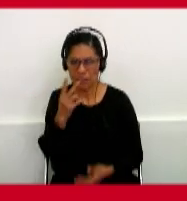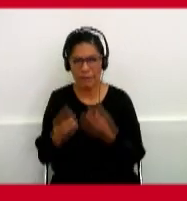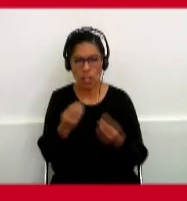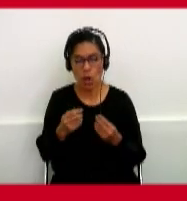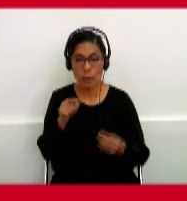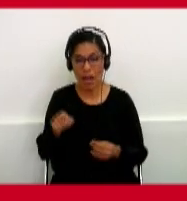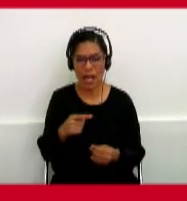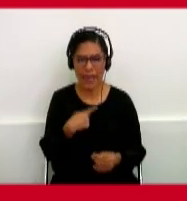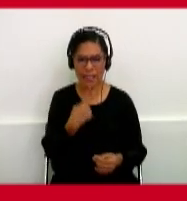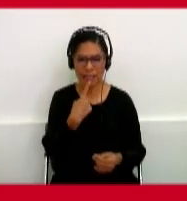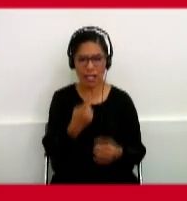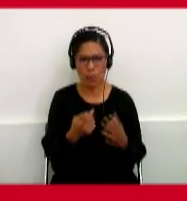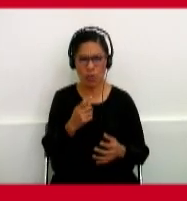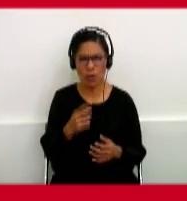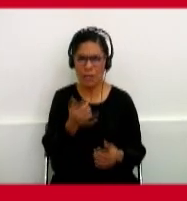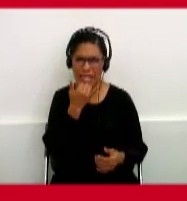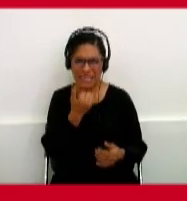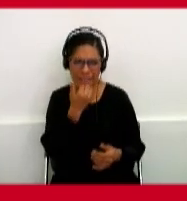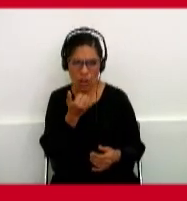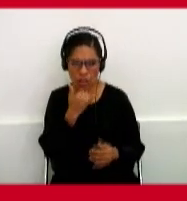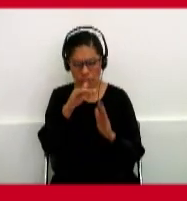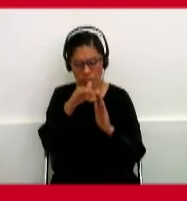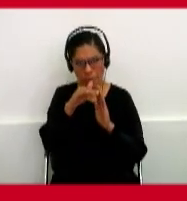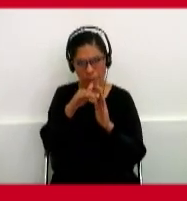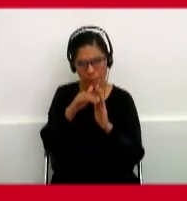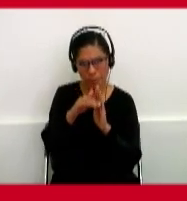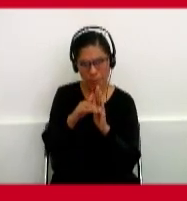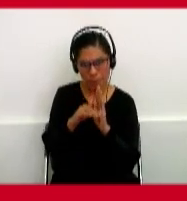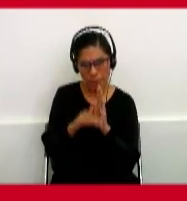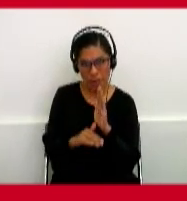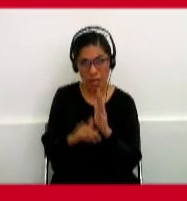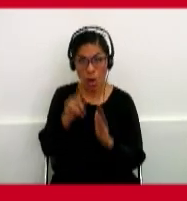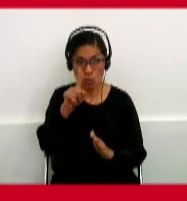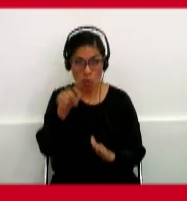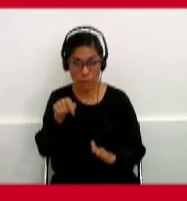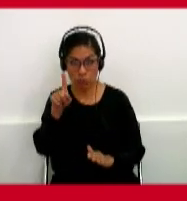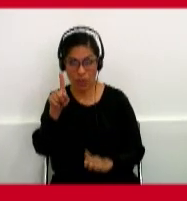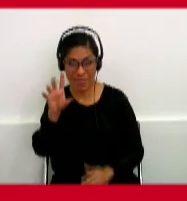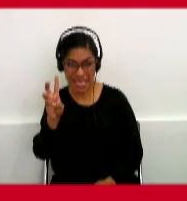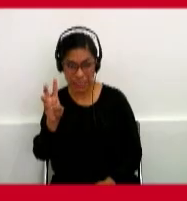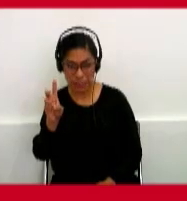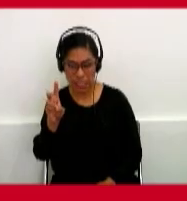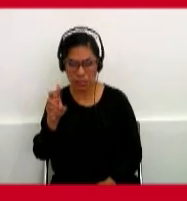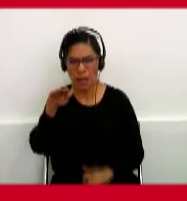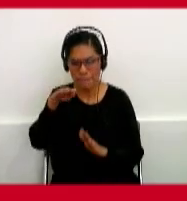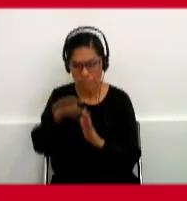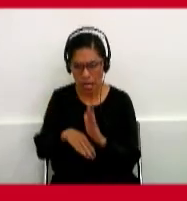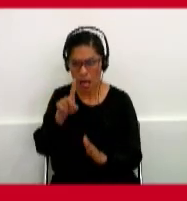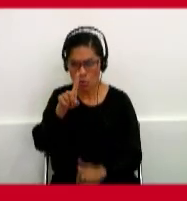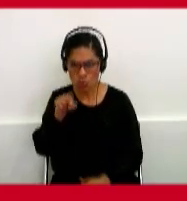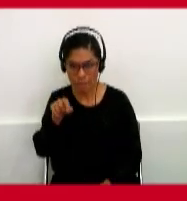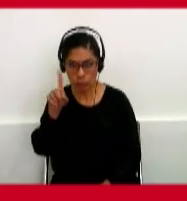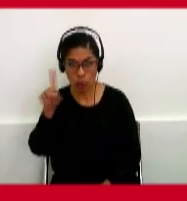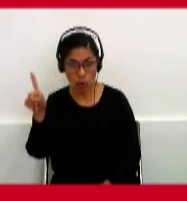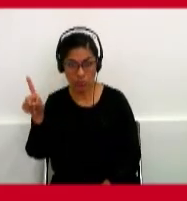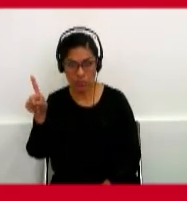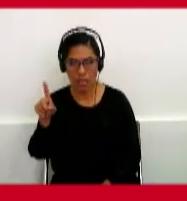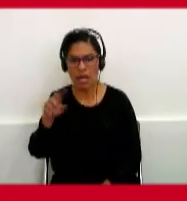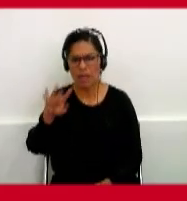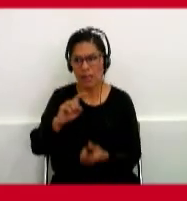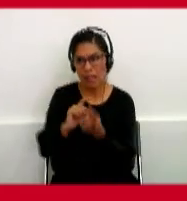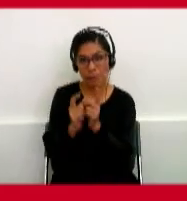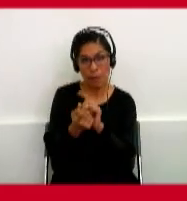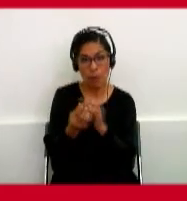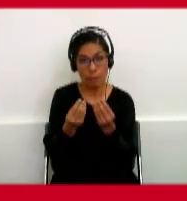ahí que ya la superficie de falla empieza a bajar levemente, como pueden ver, de 1.16 empieza a bajar a 1.11 y a 1.0. O sea, ya no hay mucho cambio